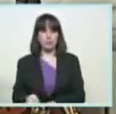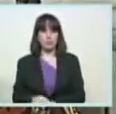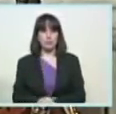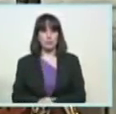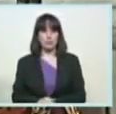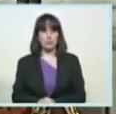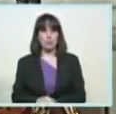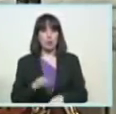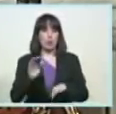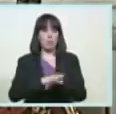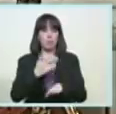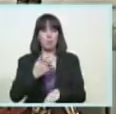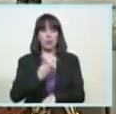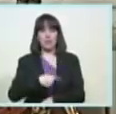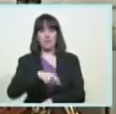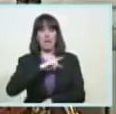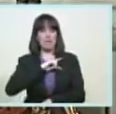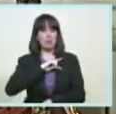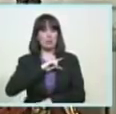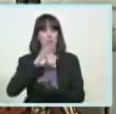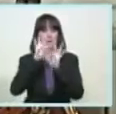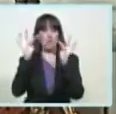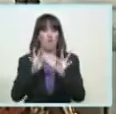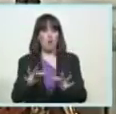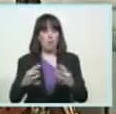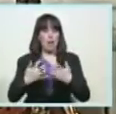por el falso modelo empresarial